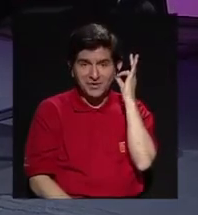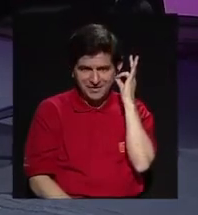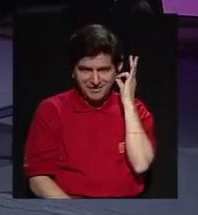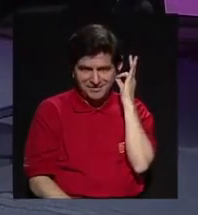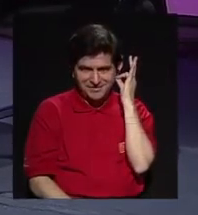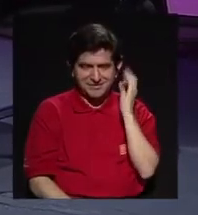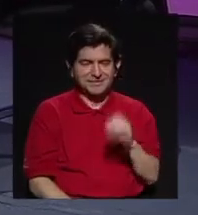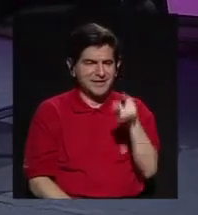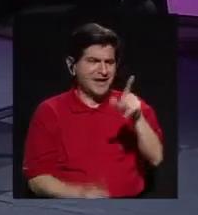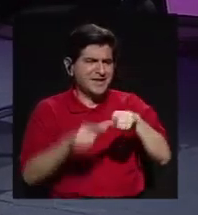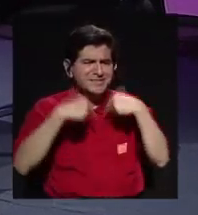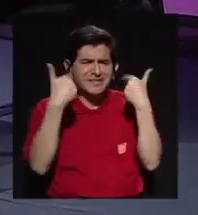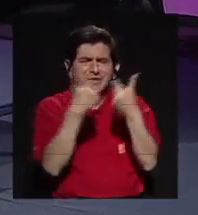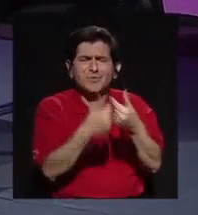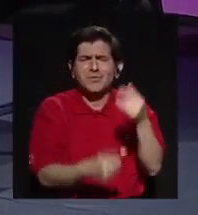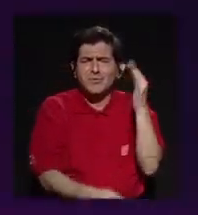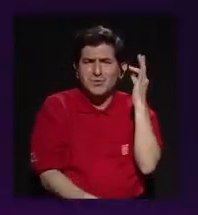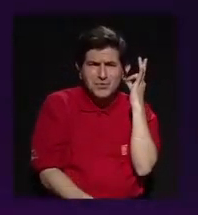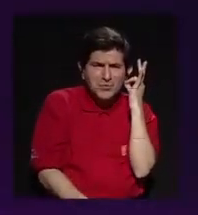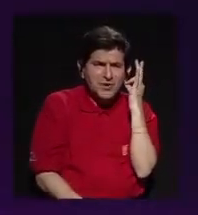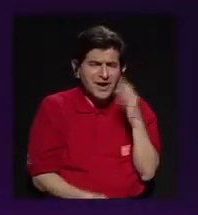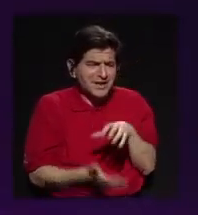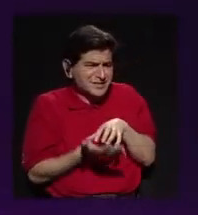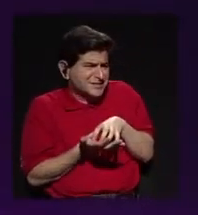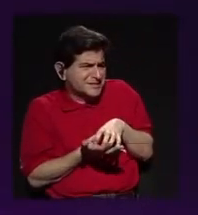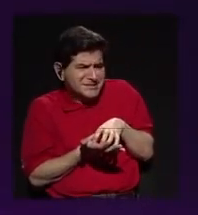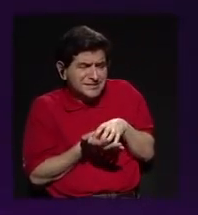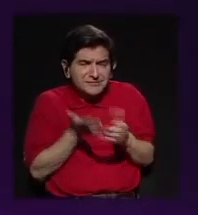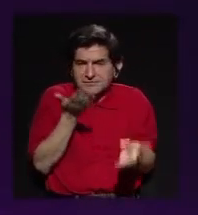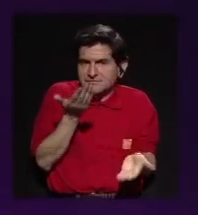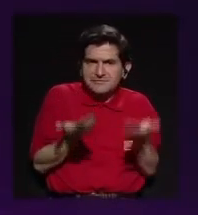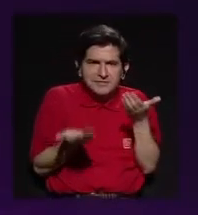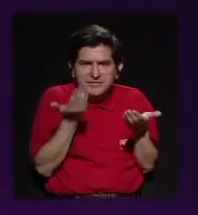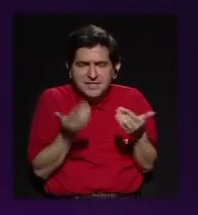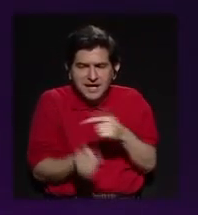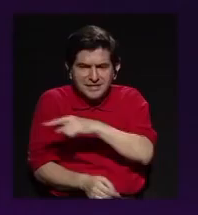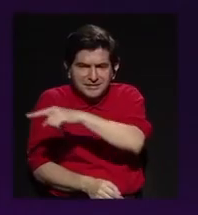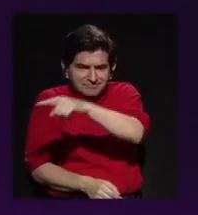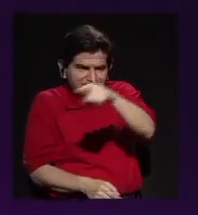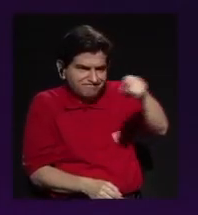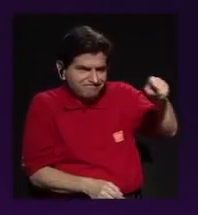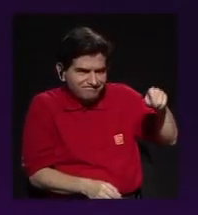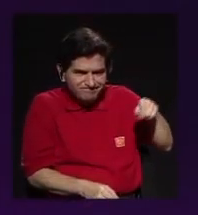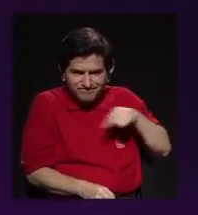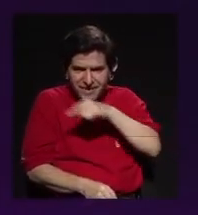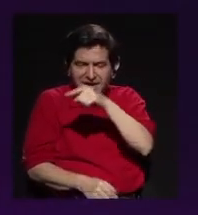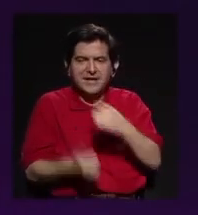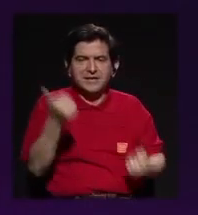Las mujeres, ese bloque de mujeres indecisas, que posiblemente muchas de ellas son las que votan por Fabricio, y